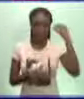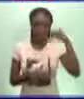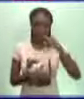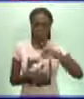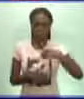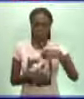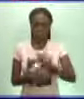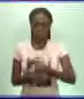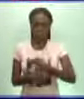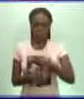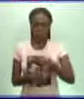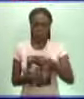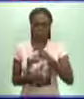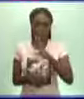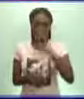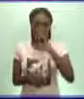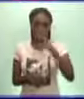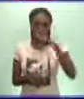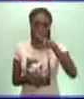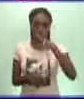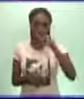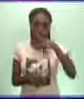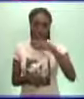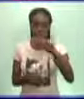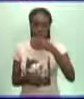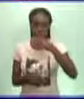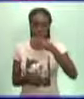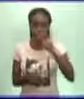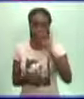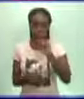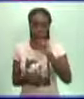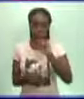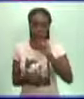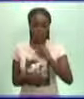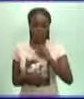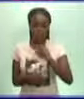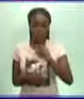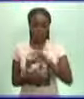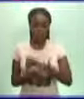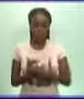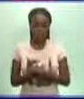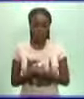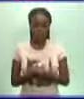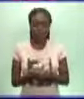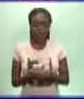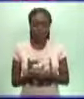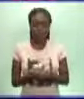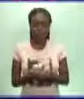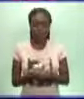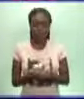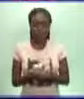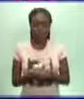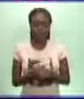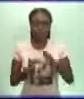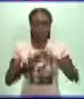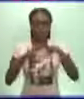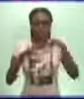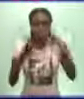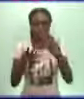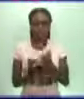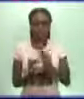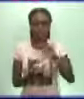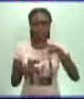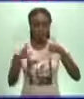de Fernando VII, que era rey de España en aquel entonces. Estas imágenes pertenecen a